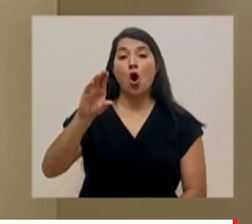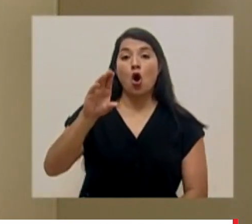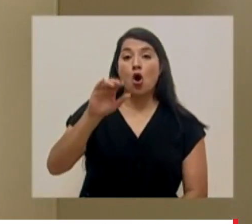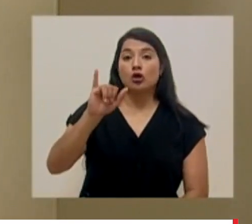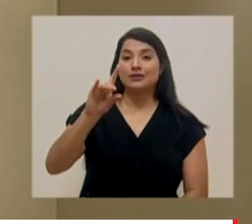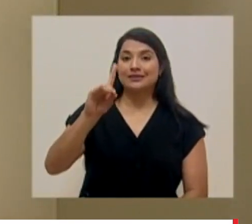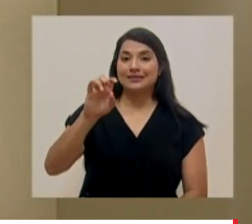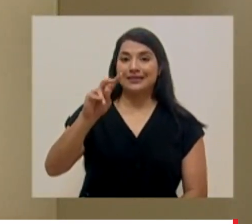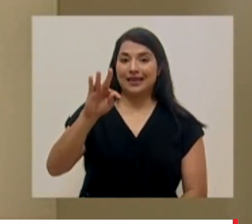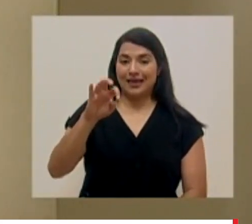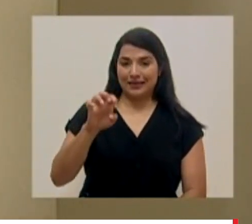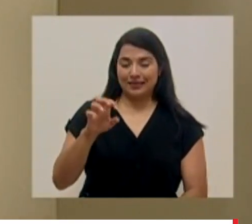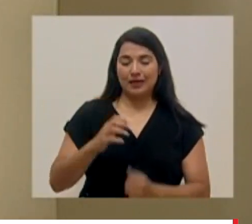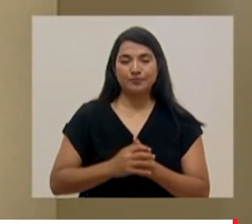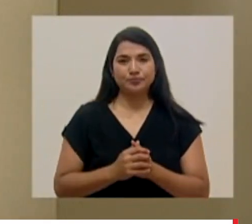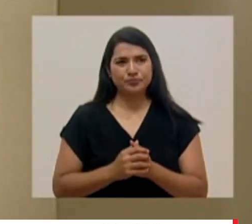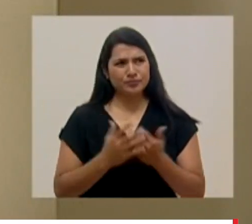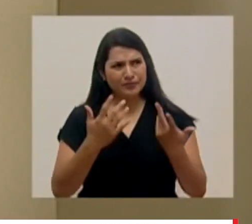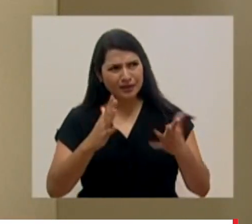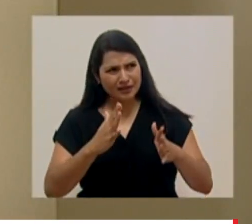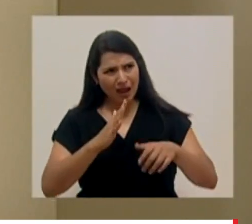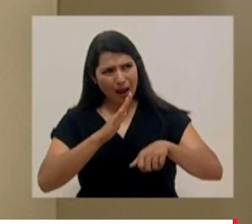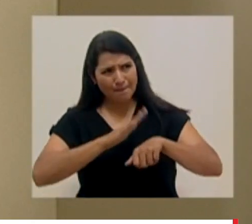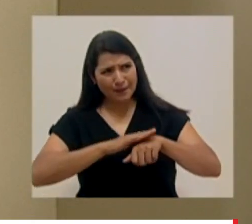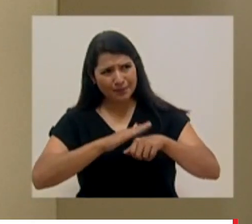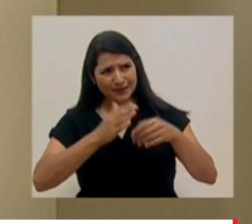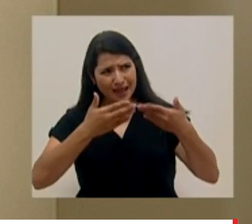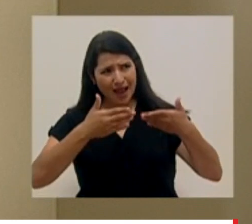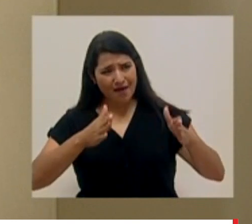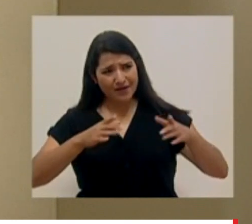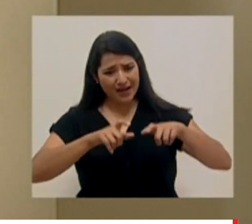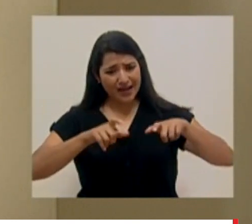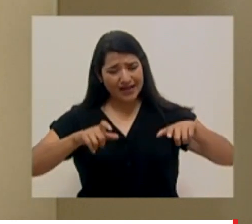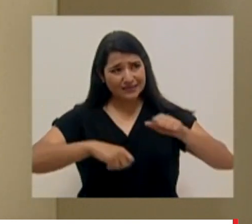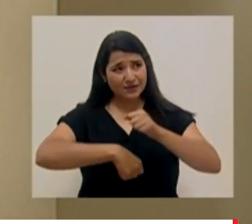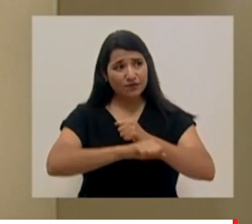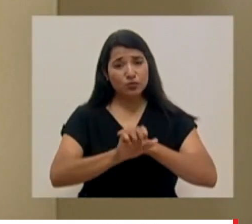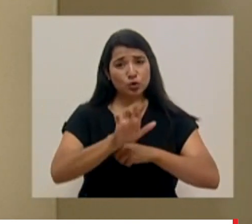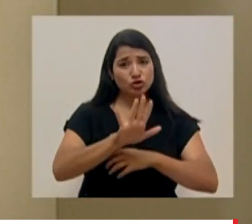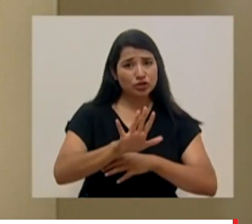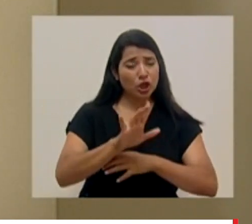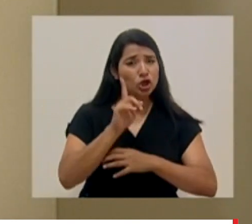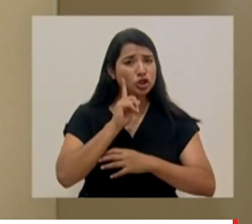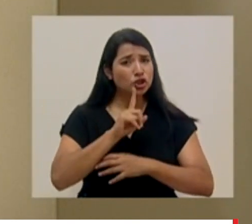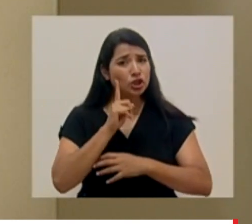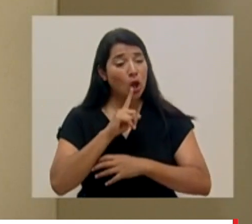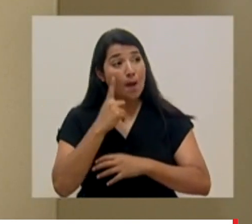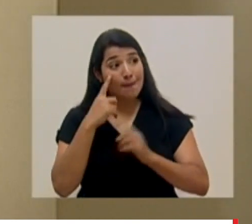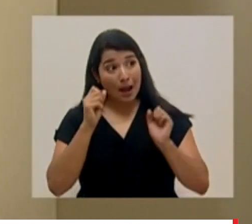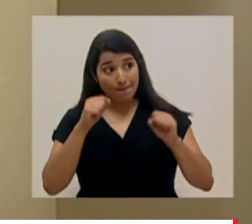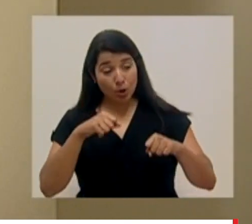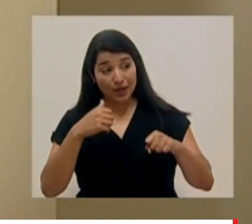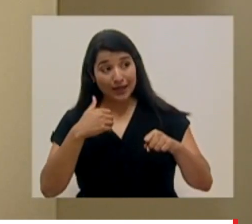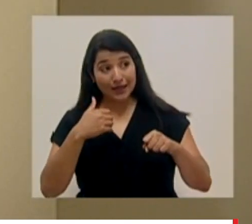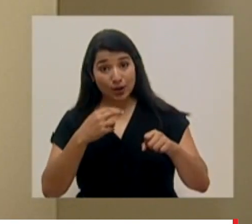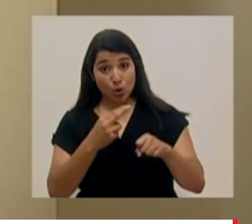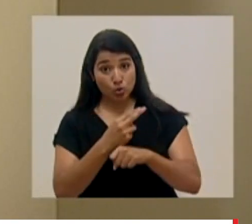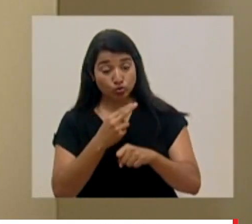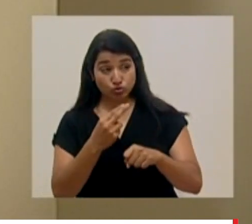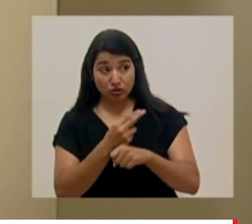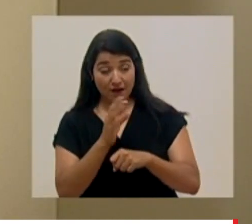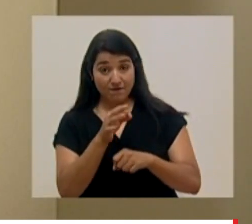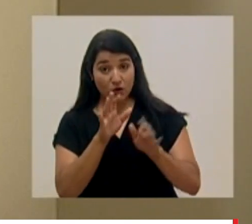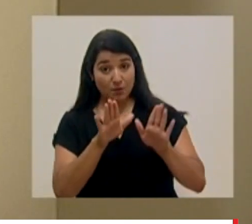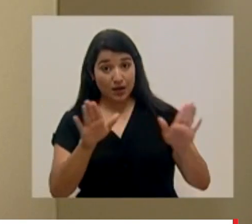Antes de finalizar, ¿están habilitadas las canchas de fútbol 5 sintéticas para funcionar con acceso al público o en